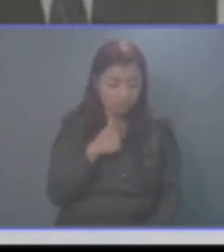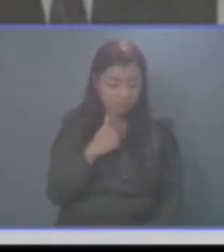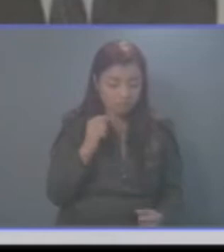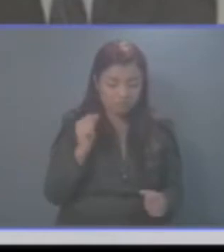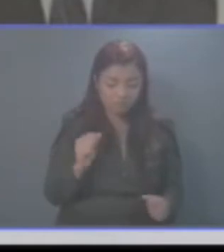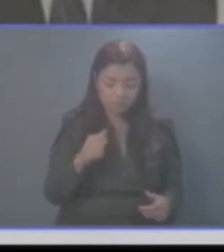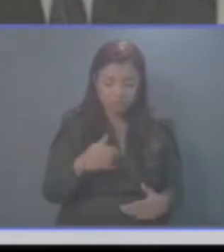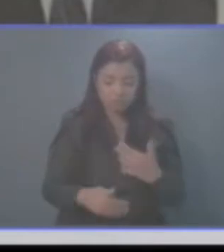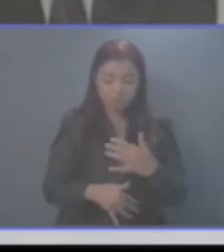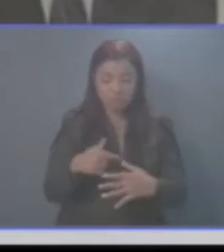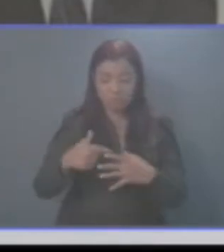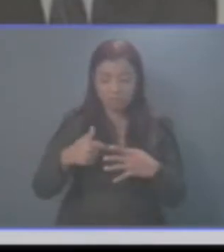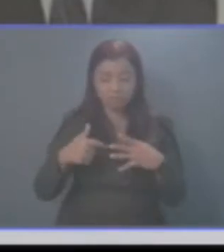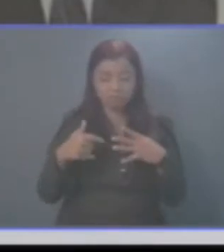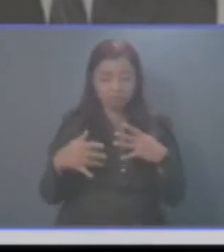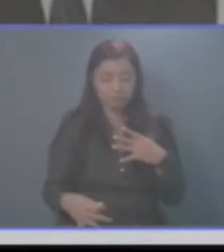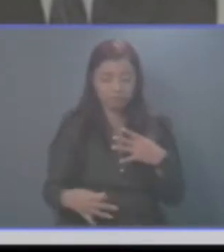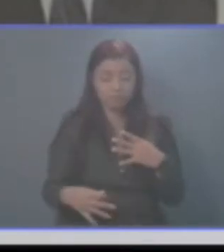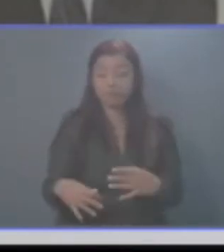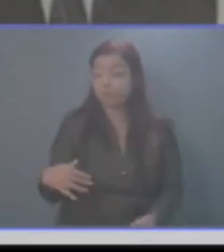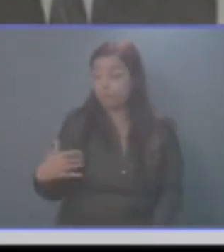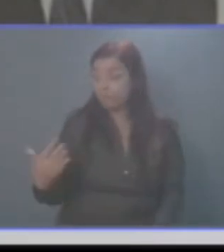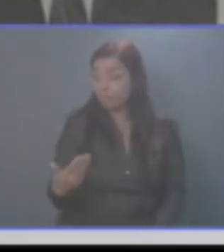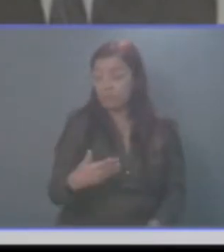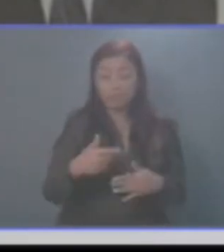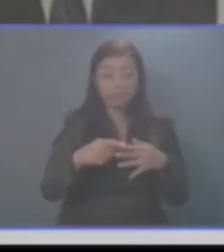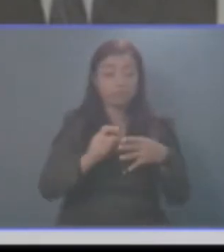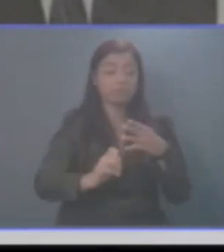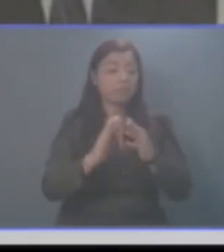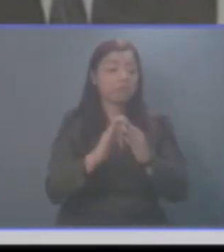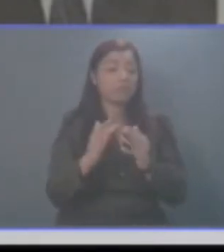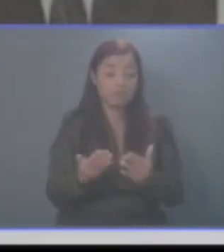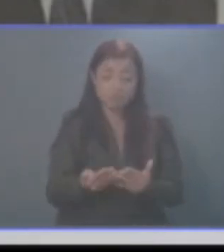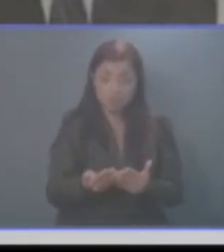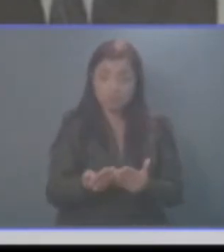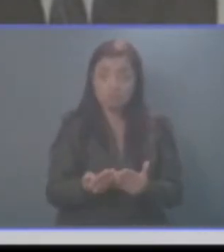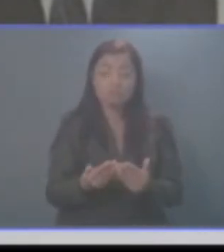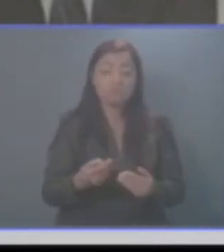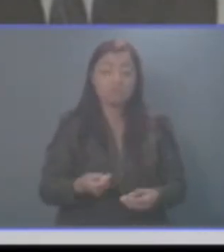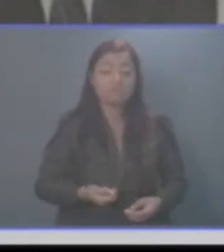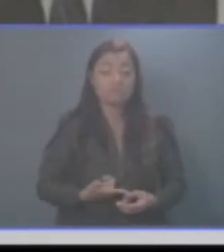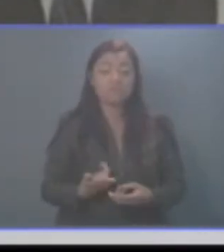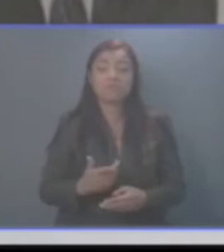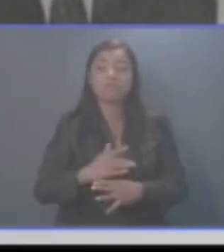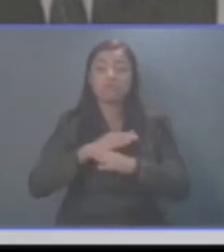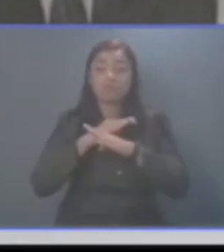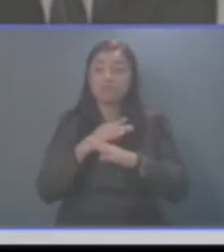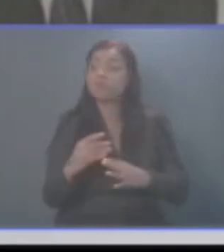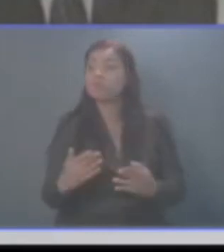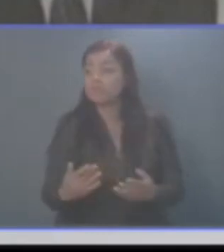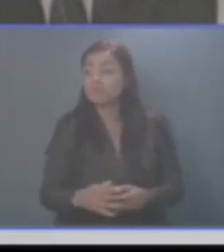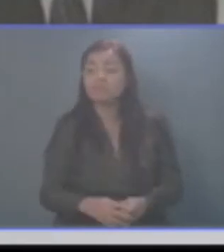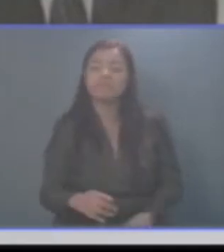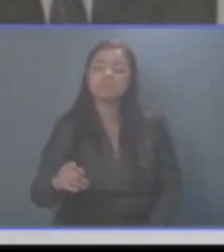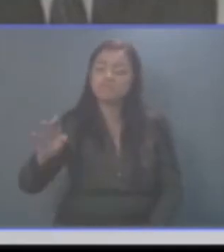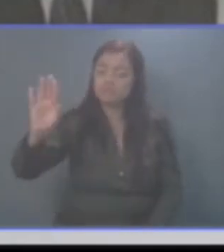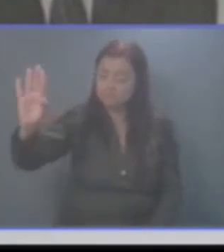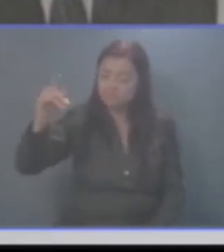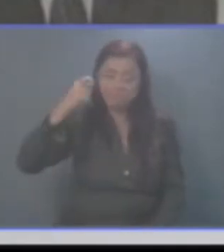vía legal y bajo nuestro marco constitucional para defenderme.